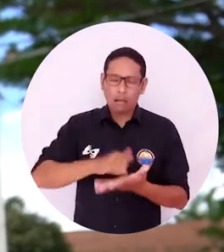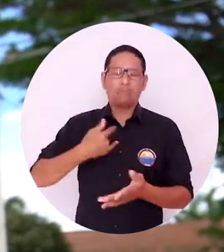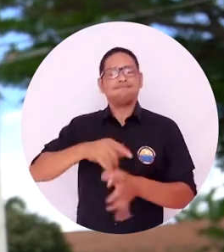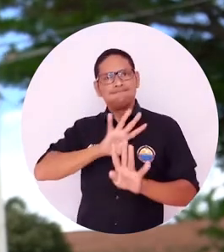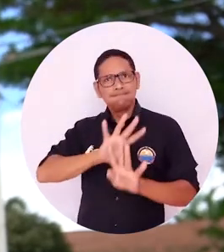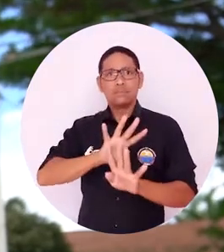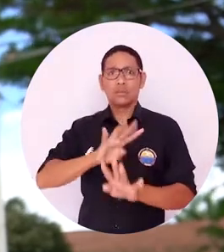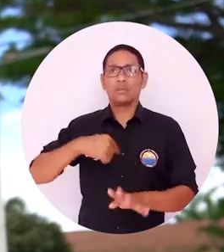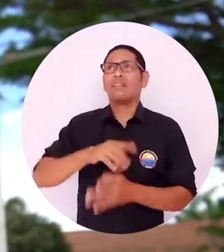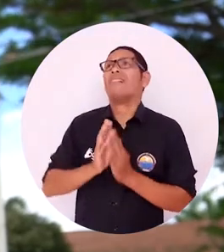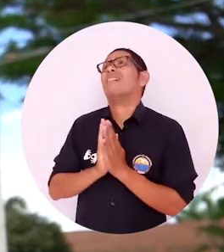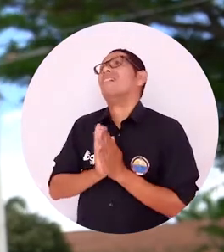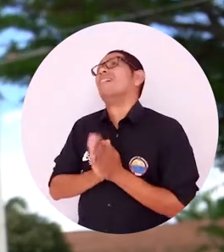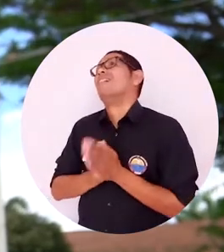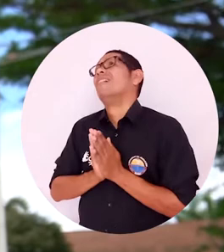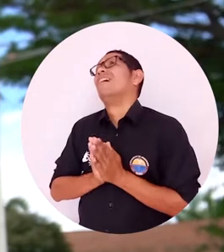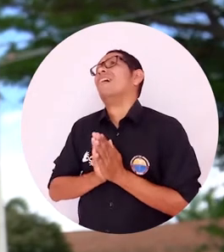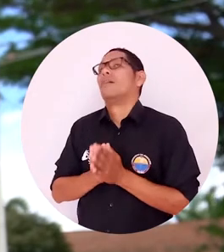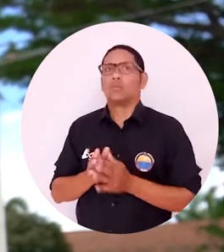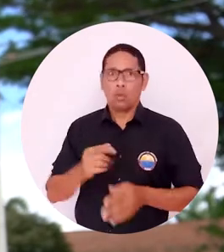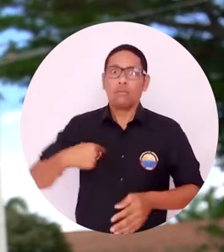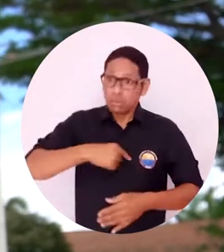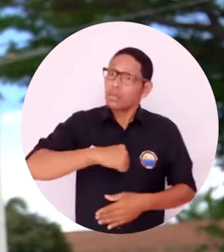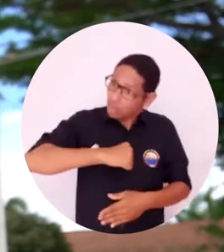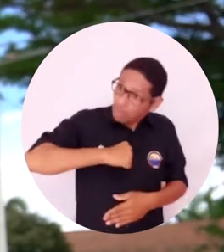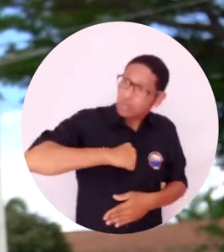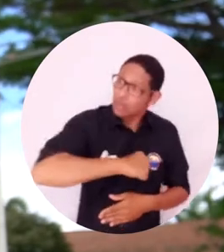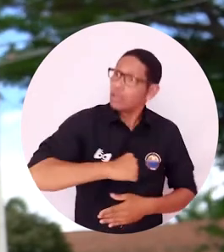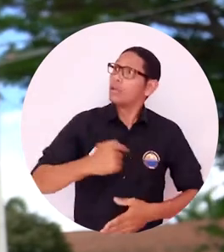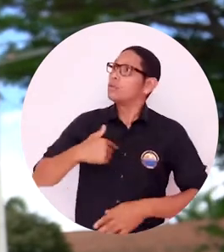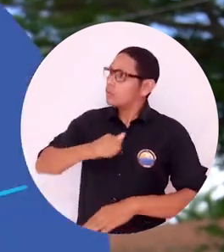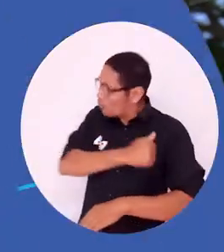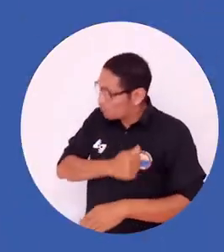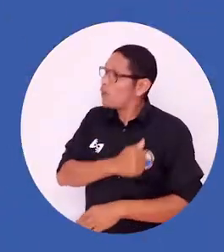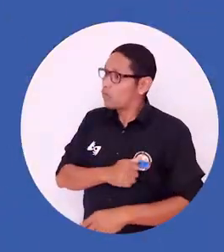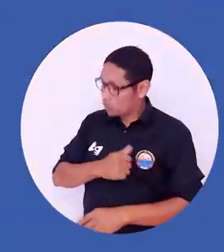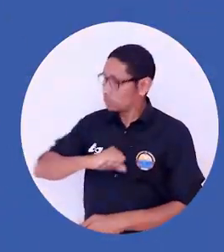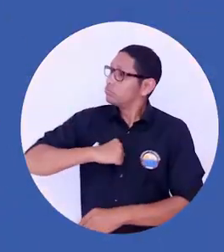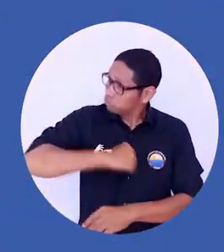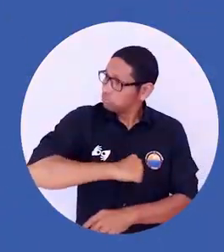que estemos pidiendo, es algo que tenemos que exigir, porque los derechos no es algo que se pide, los derechos es algo que se exige.